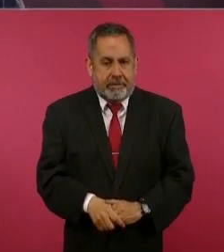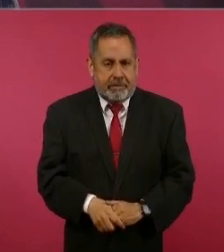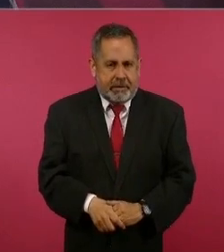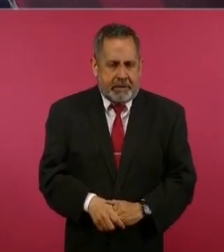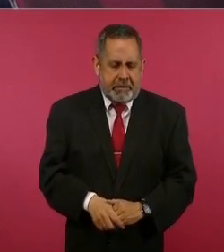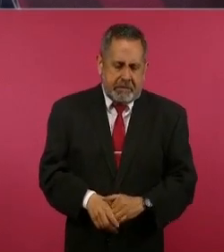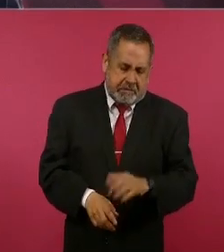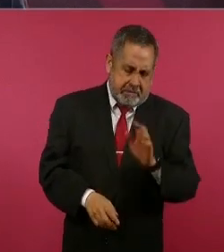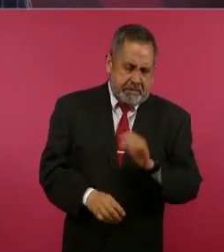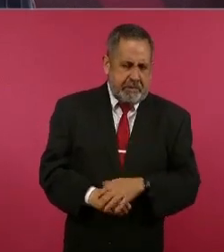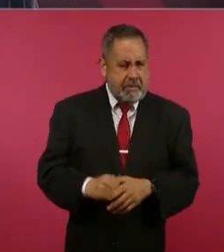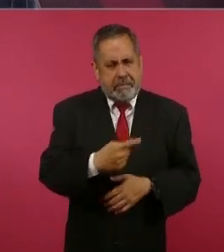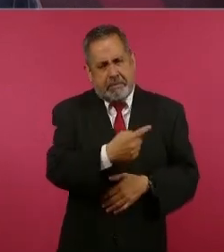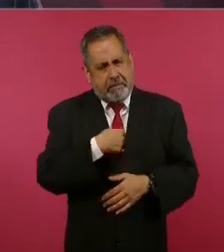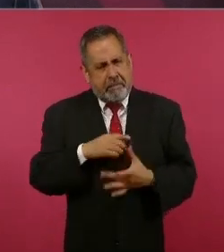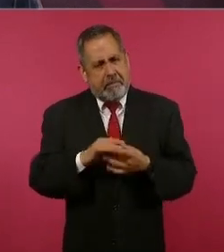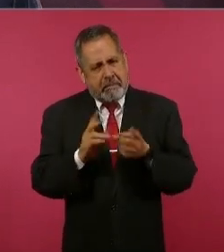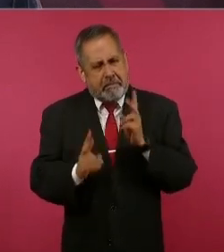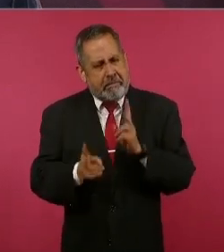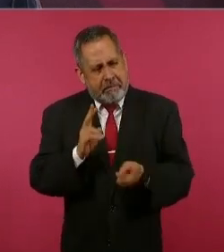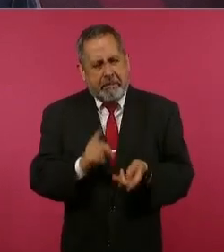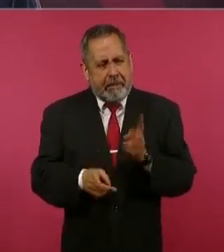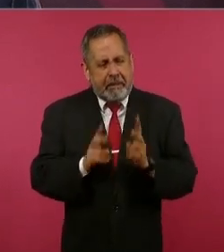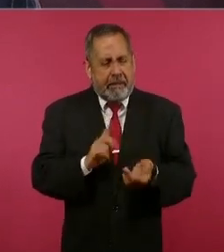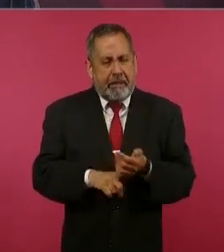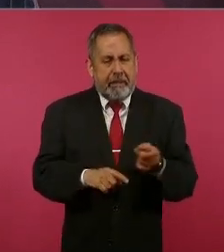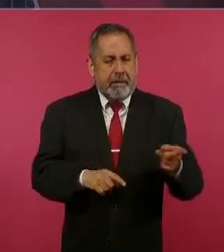Y nos contó el señor